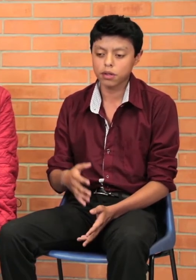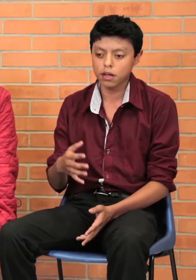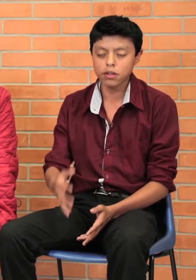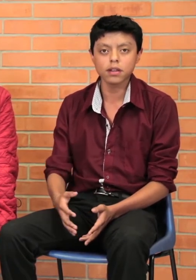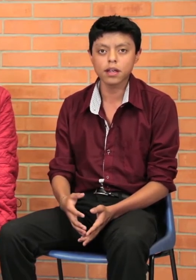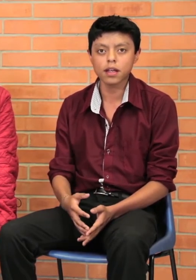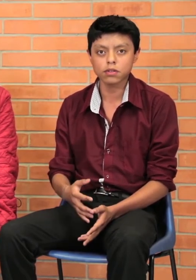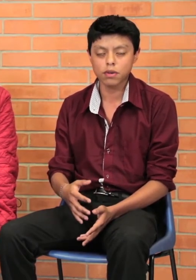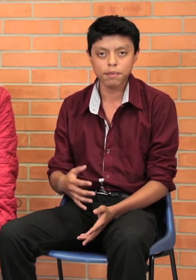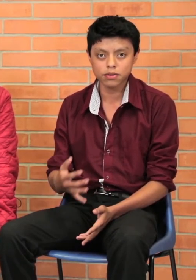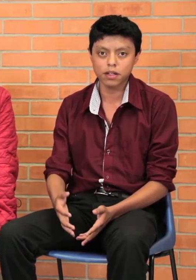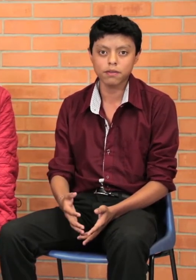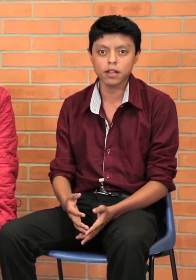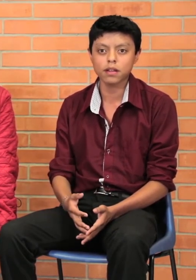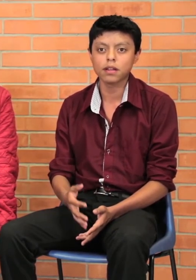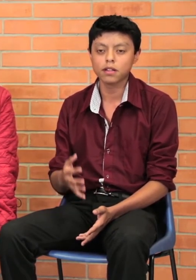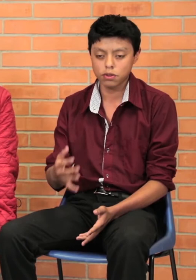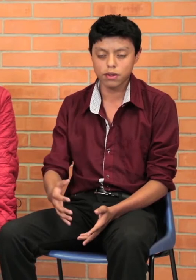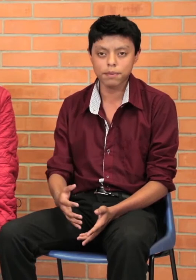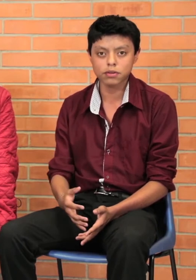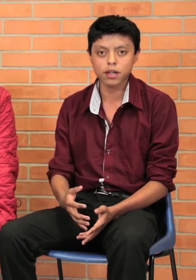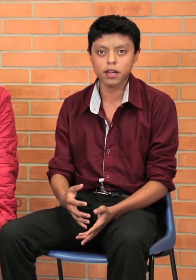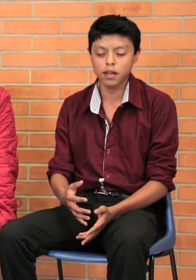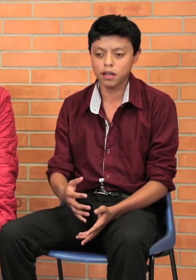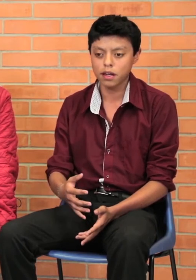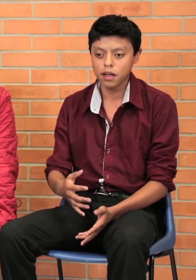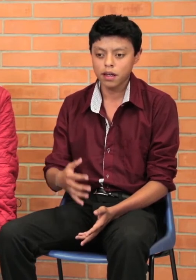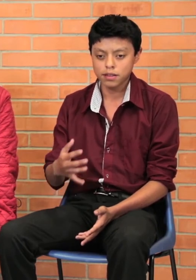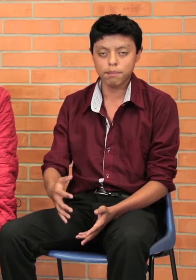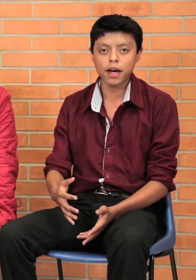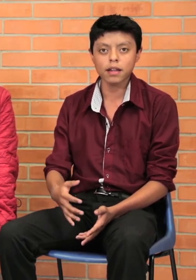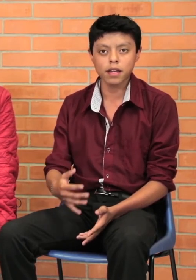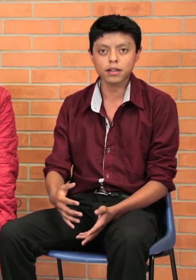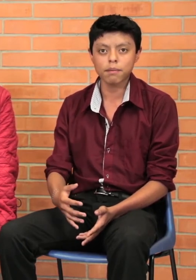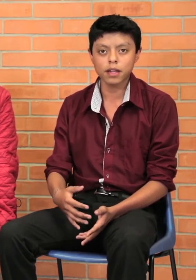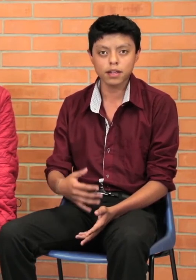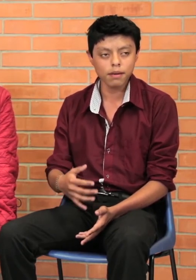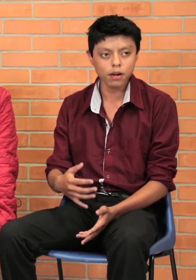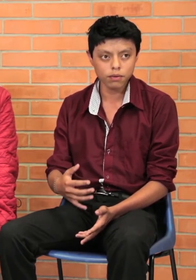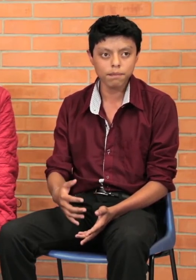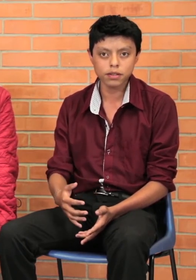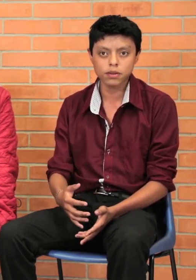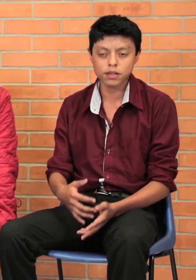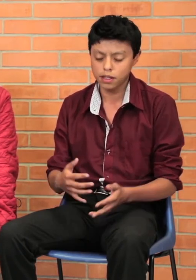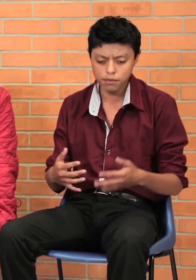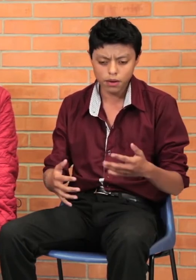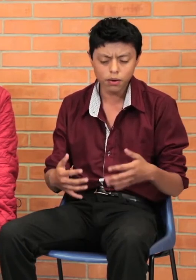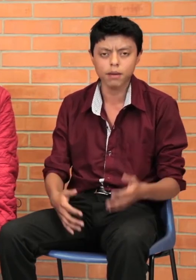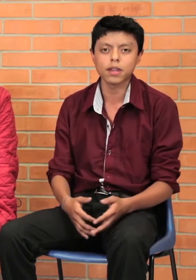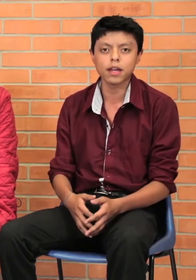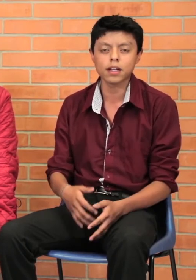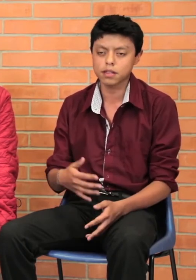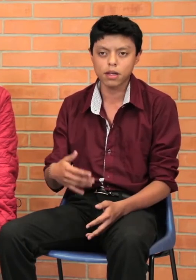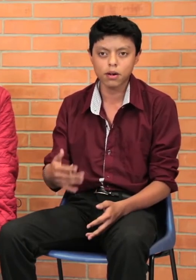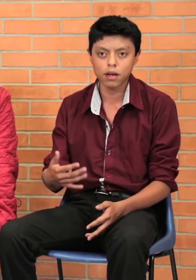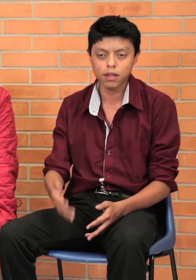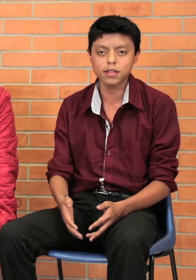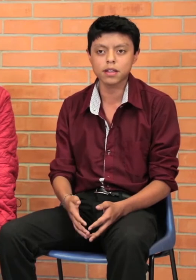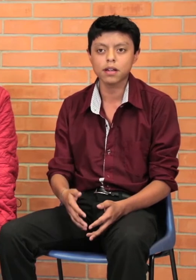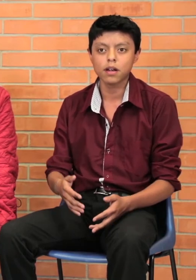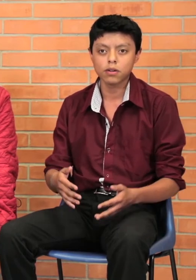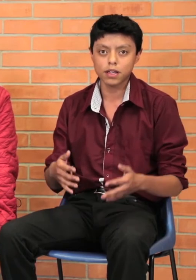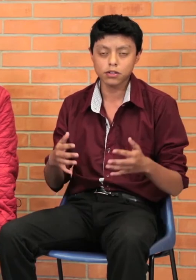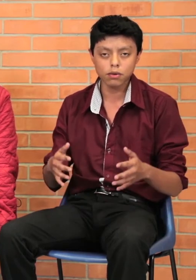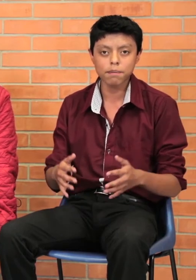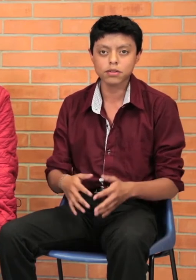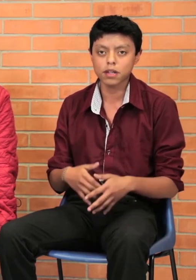ayudó bastante porque hoy en día ya soy una persona diferente. Soy una persona que se para directamente y habla con una persona, sin miedo a lo que me digan, sin miedo a lo